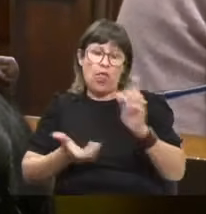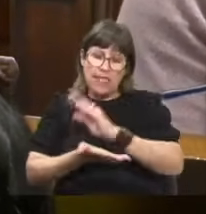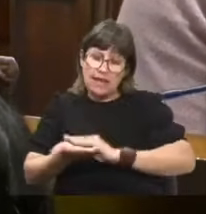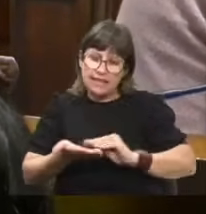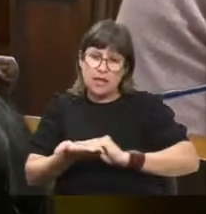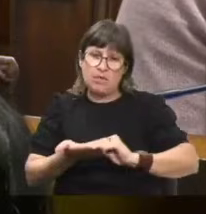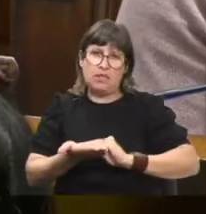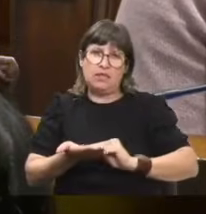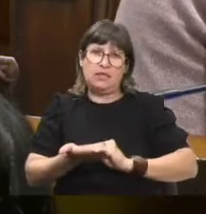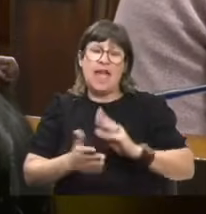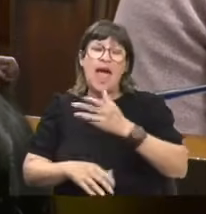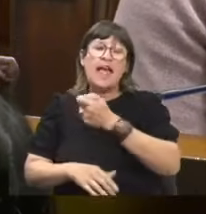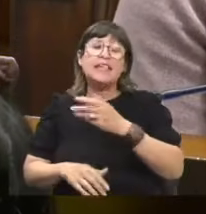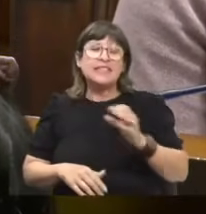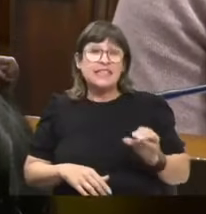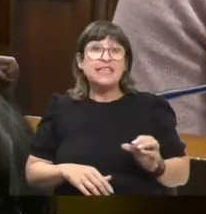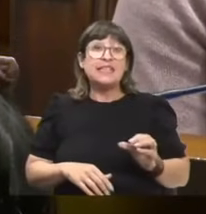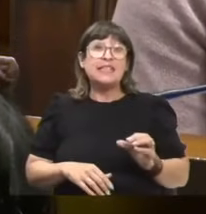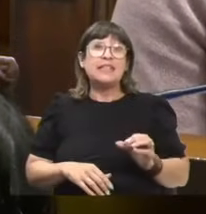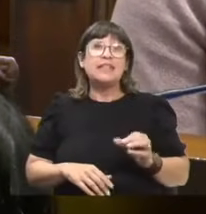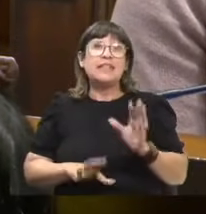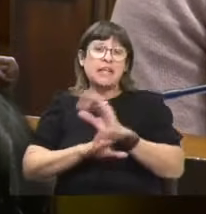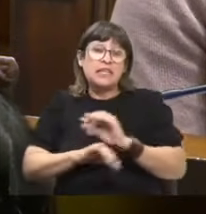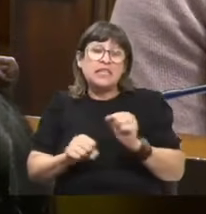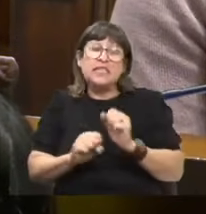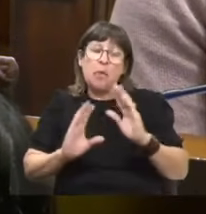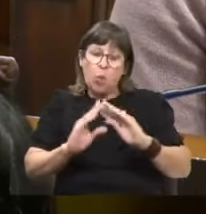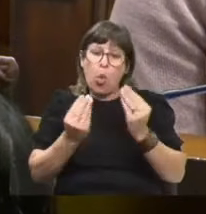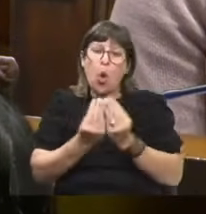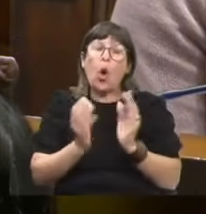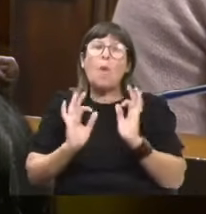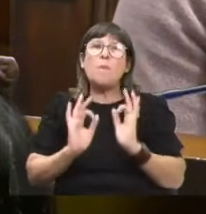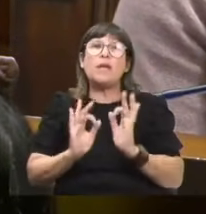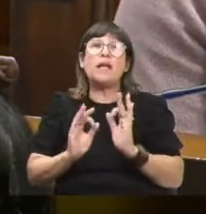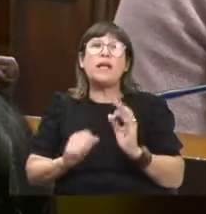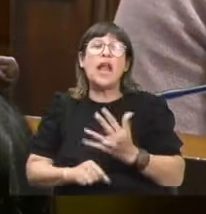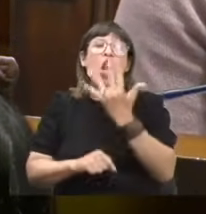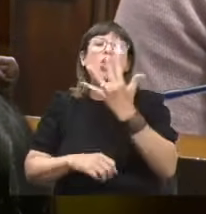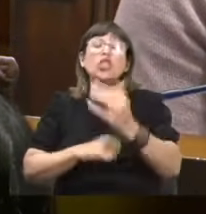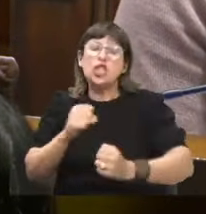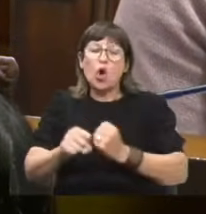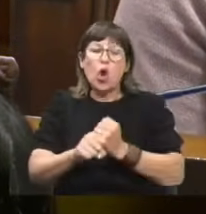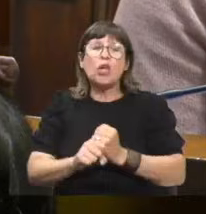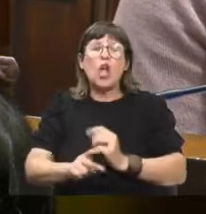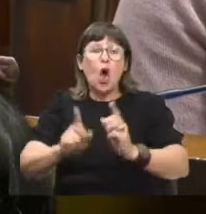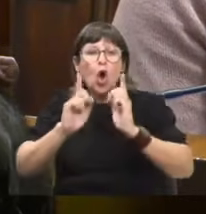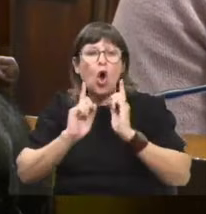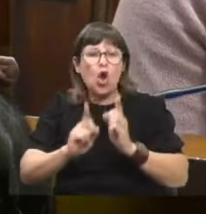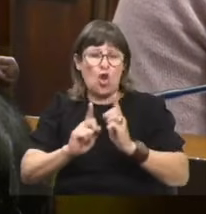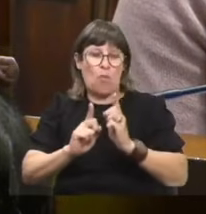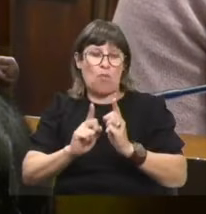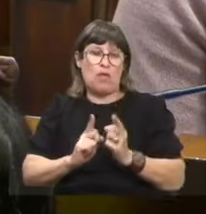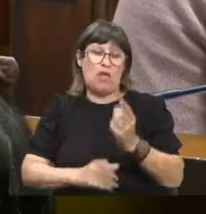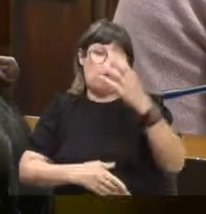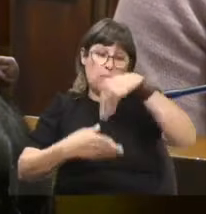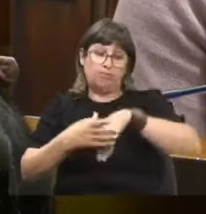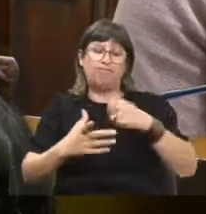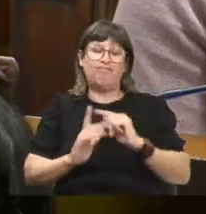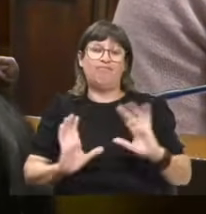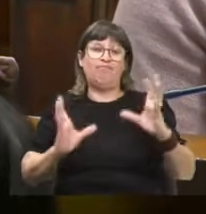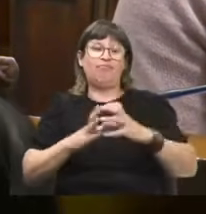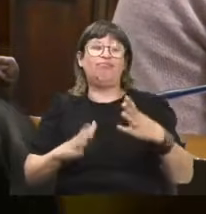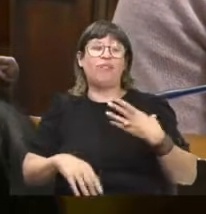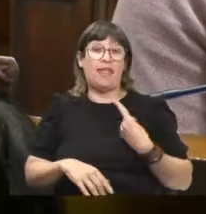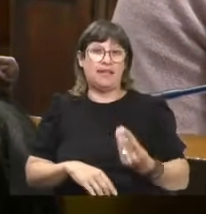administraciones de ACE se pudo completar los 5 años con los mismos integrantes del cuerpo del